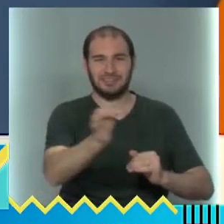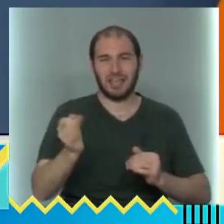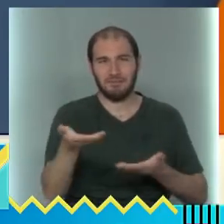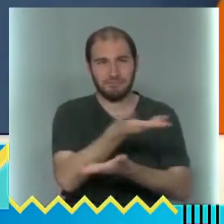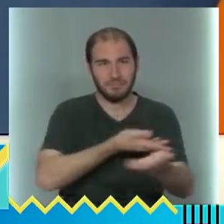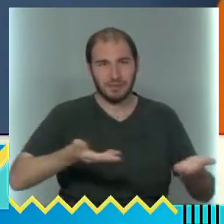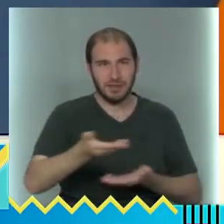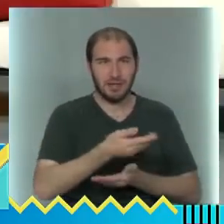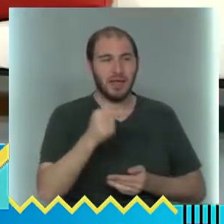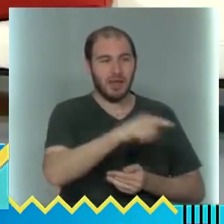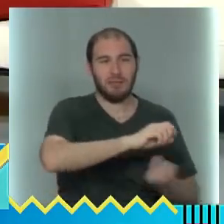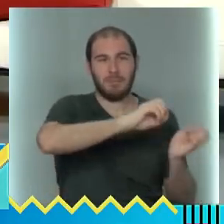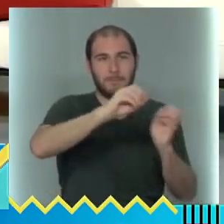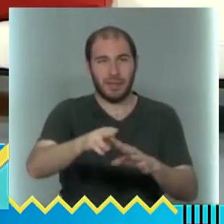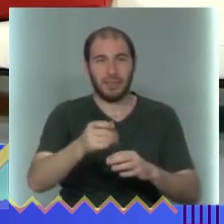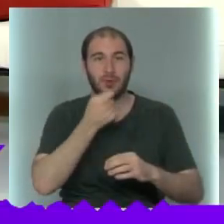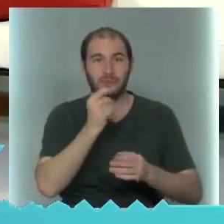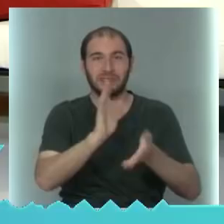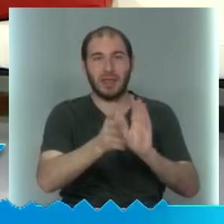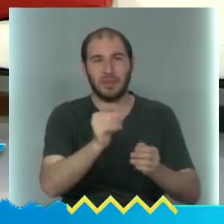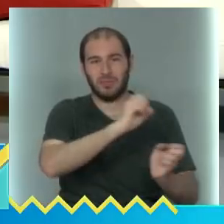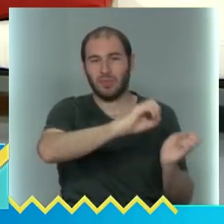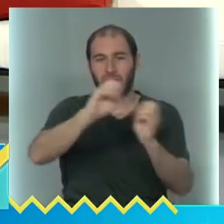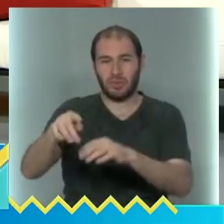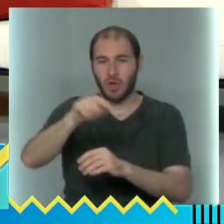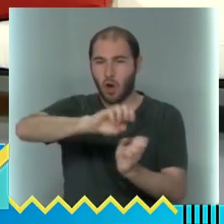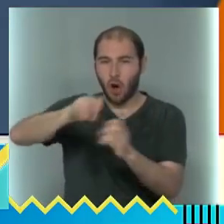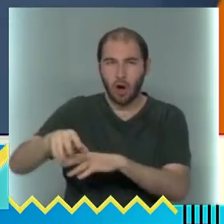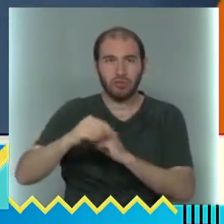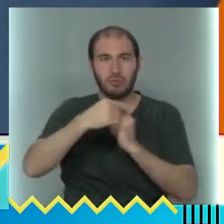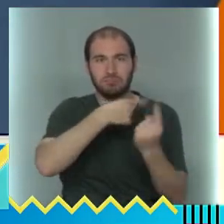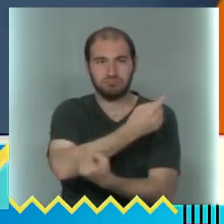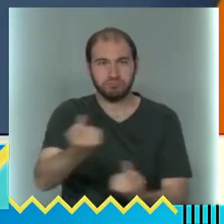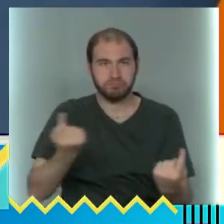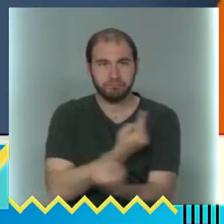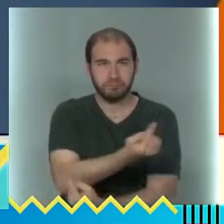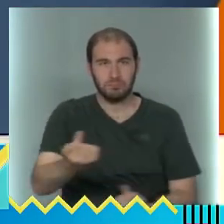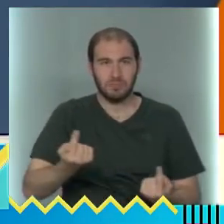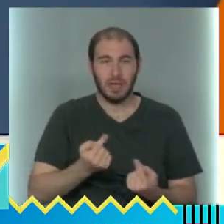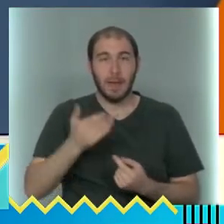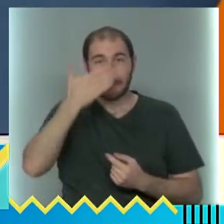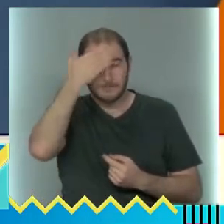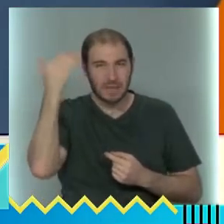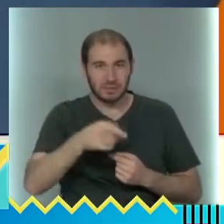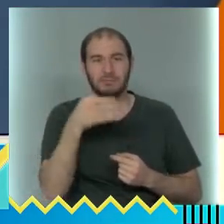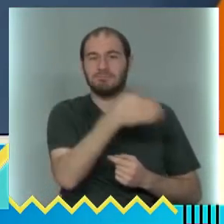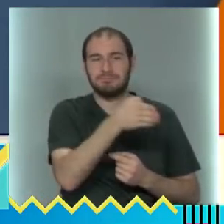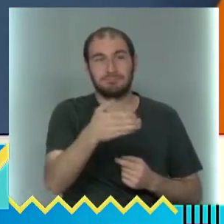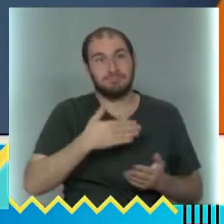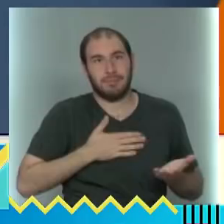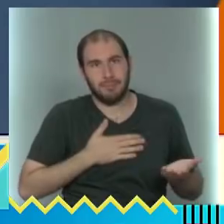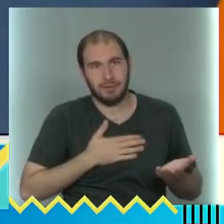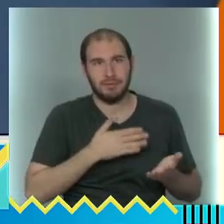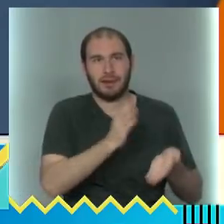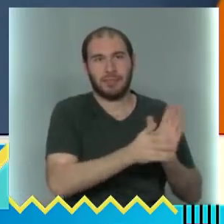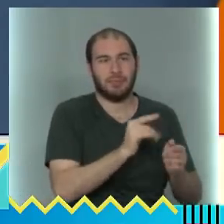terapista, ella le deriva a un terapista, ese terapista a otro, y el paciente va pasando, pobre, de